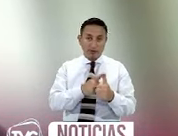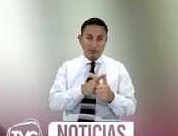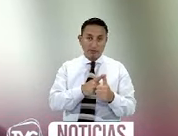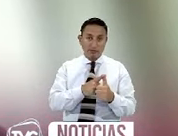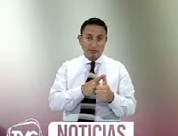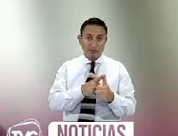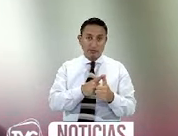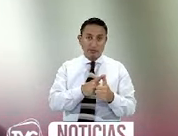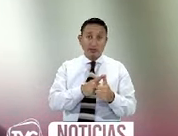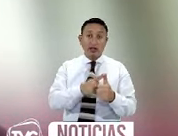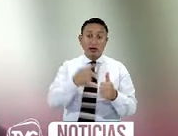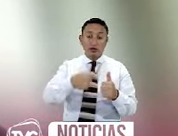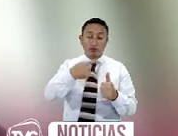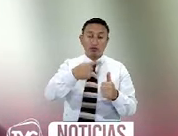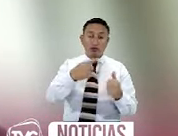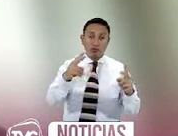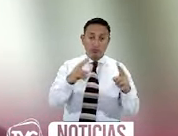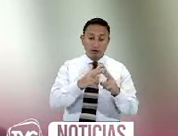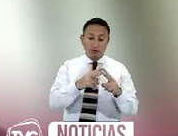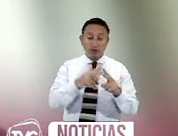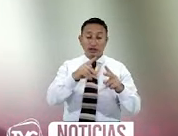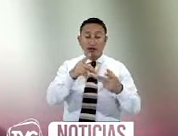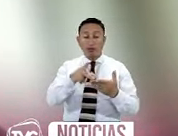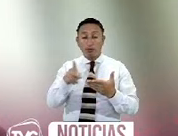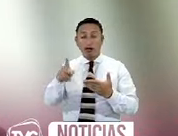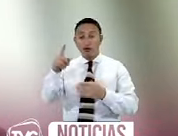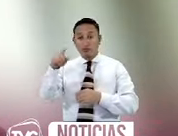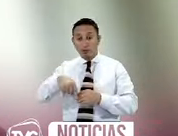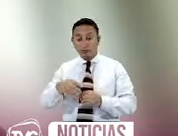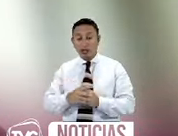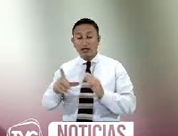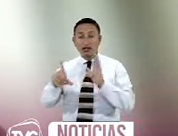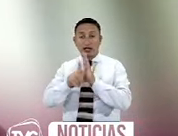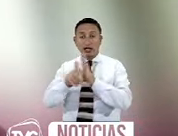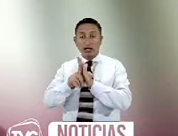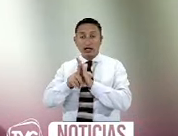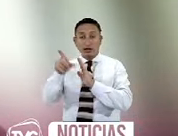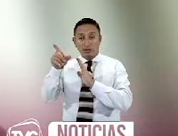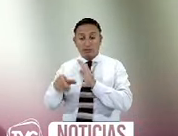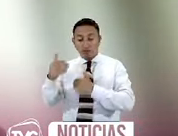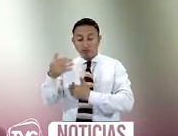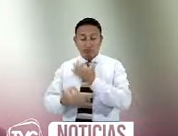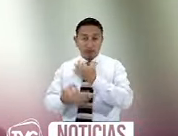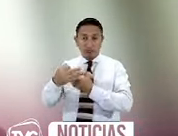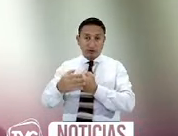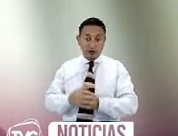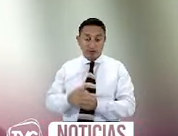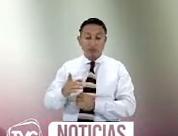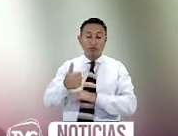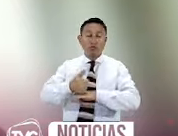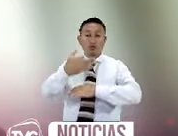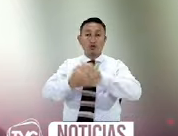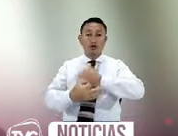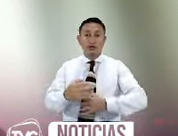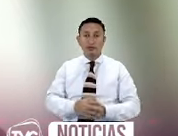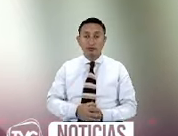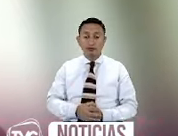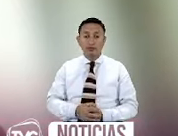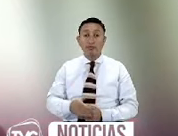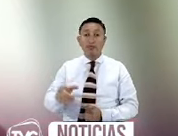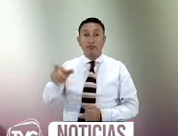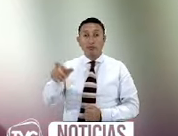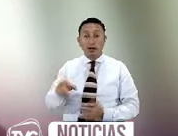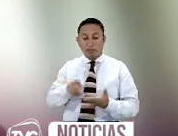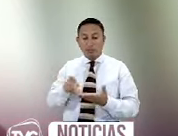sucesivo, la dependencia económica y la dependencia jurídica, dentro de un proceso judicial, el juez declara que se le paga en retroactivo el